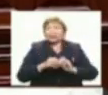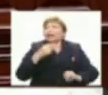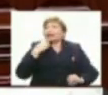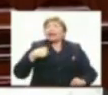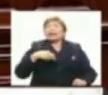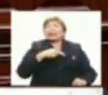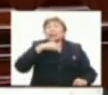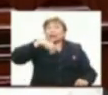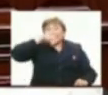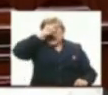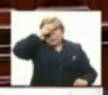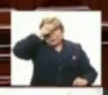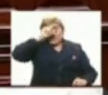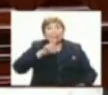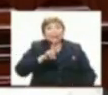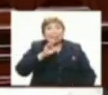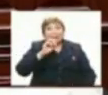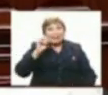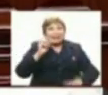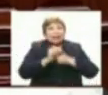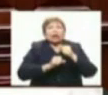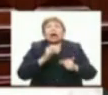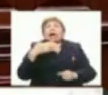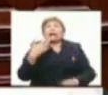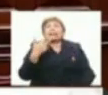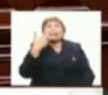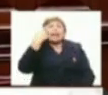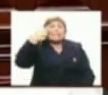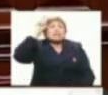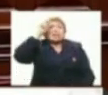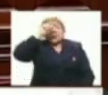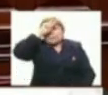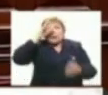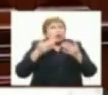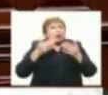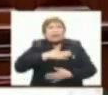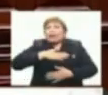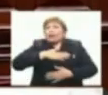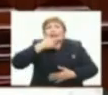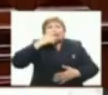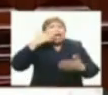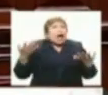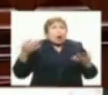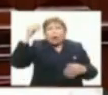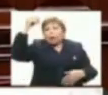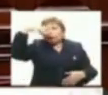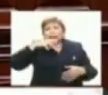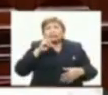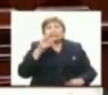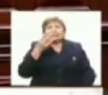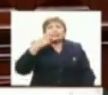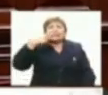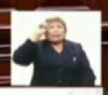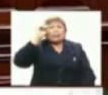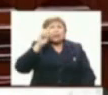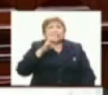En nuestro Perú del Bicentenario existen 3 millones de peruanos que no gozan de agua potable y 17 millones y